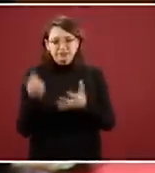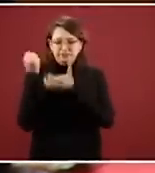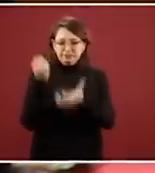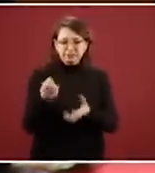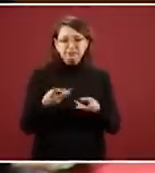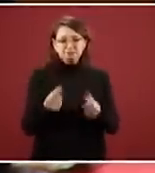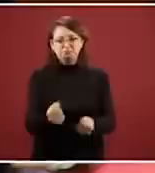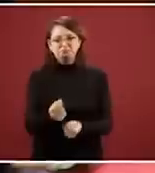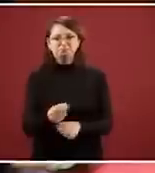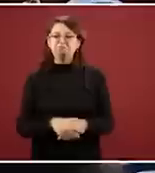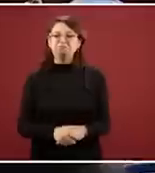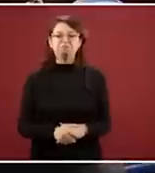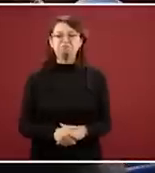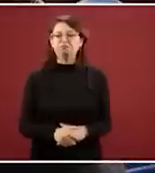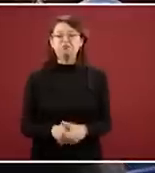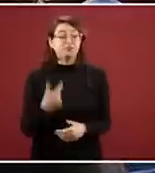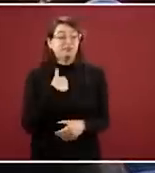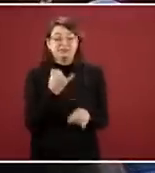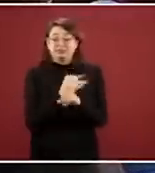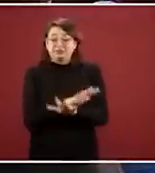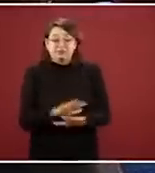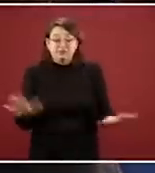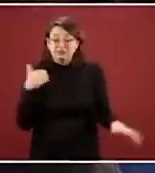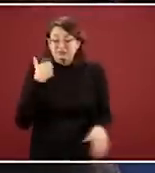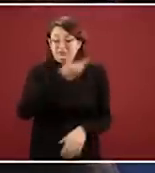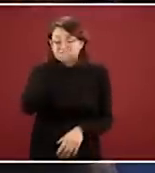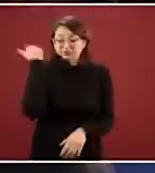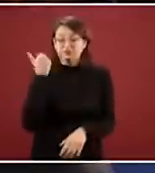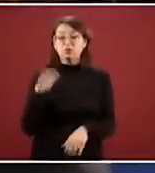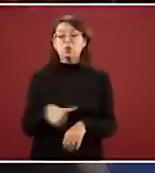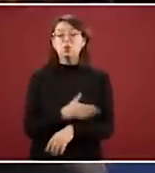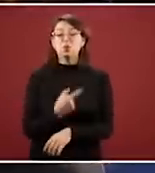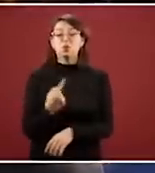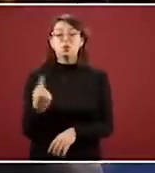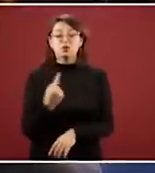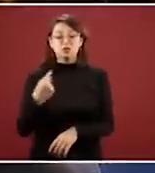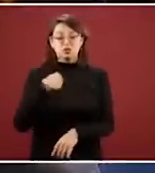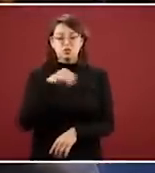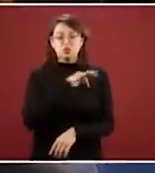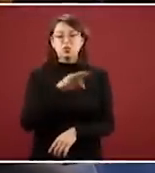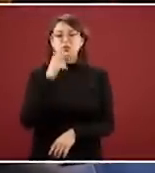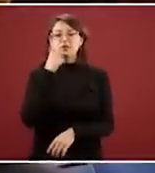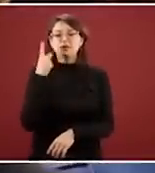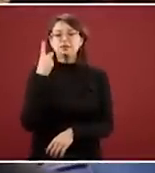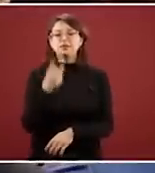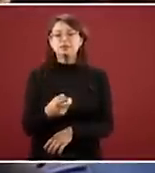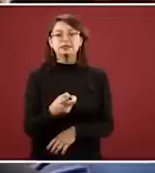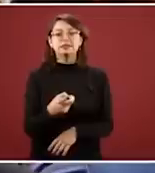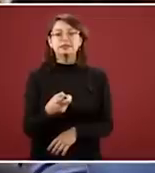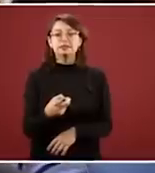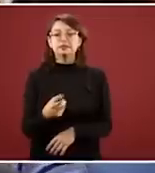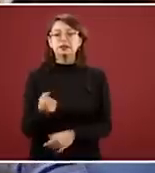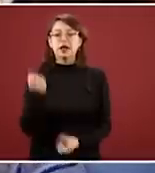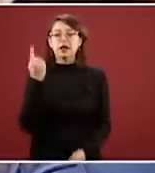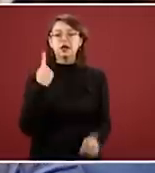recurso. Yo no tengo información sobre eso. Yo lo que puedo comentarles inclusive es que están